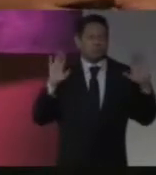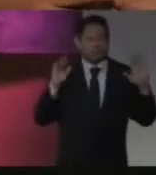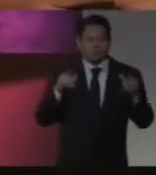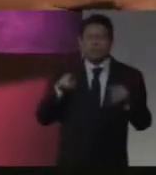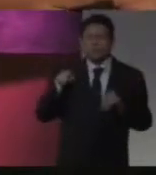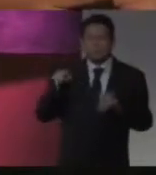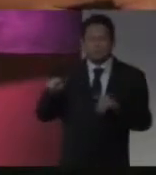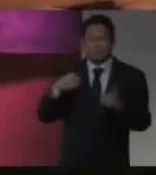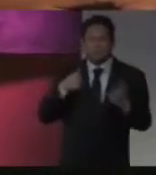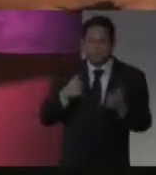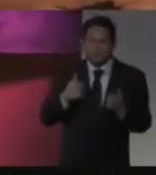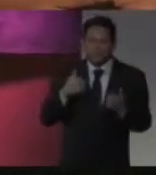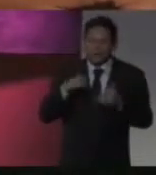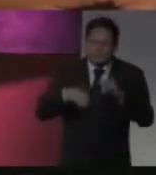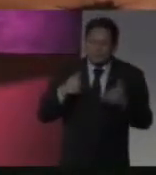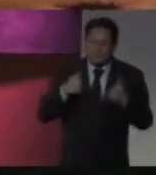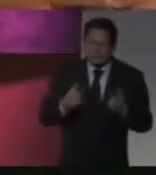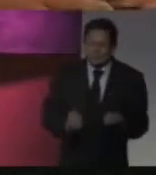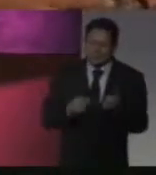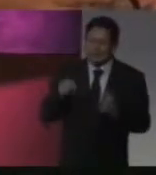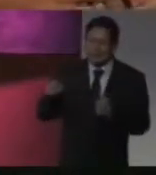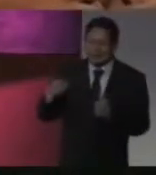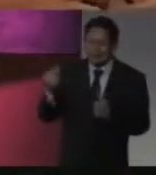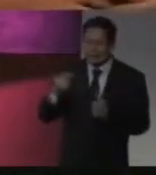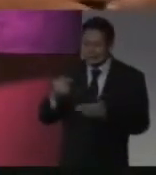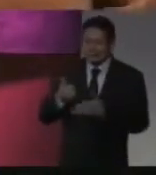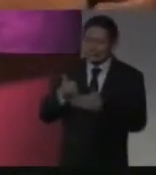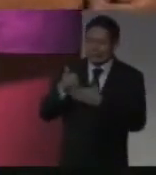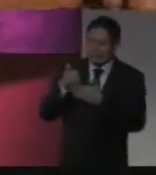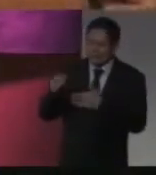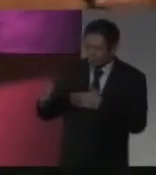proceso. Entonces, no todas aceptan